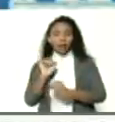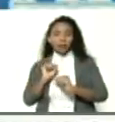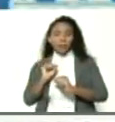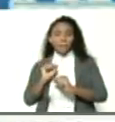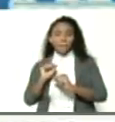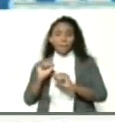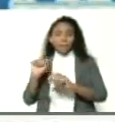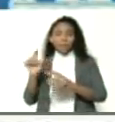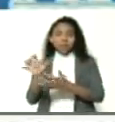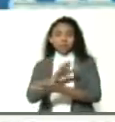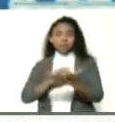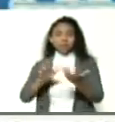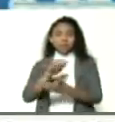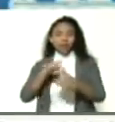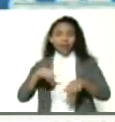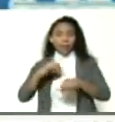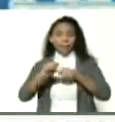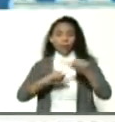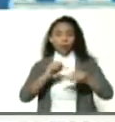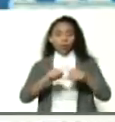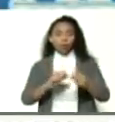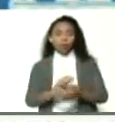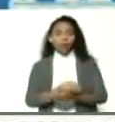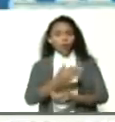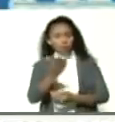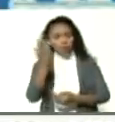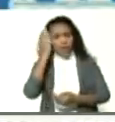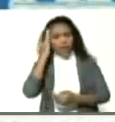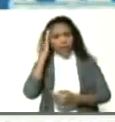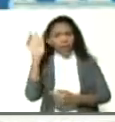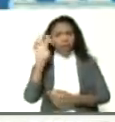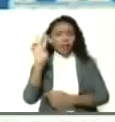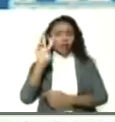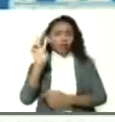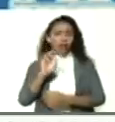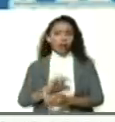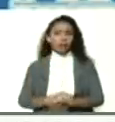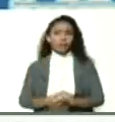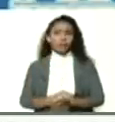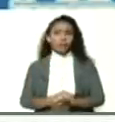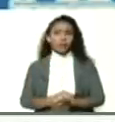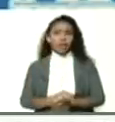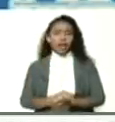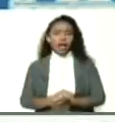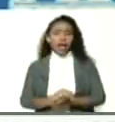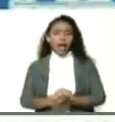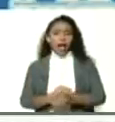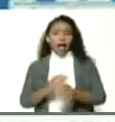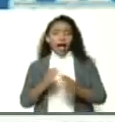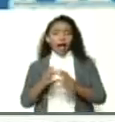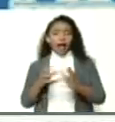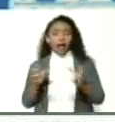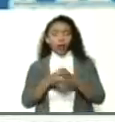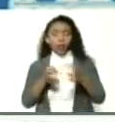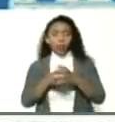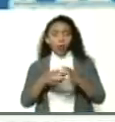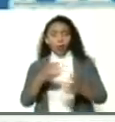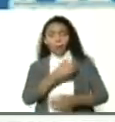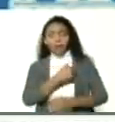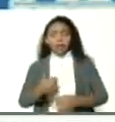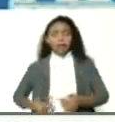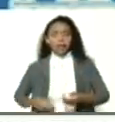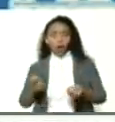este proceso. Bueno, ustedes saben que Venezuela, a través de la Comisión Presidencial para el Control de